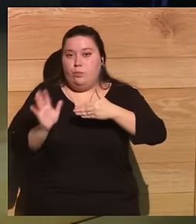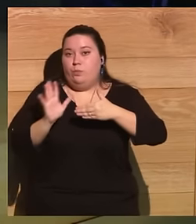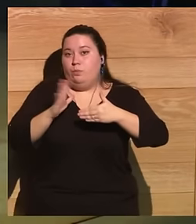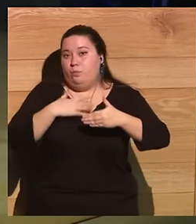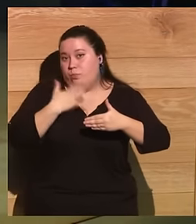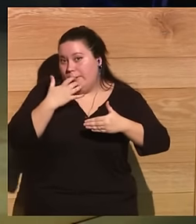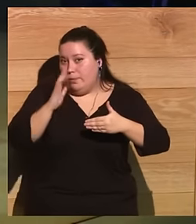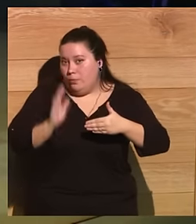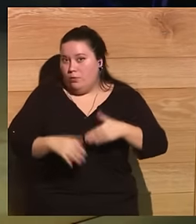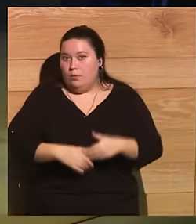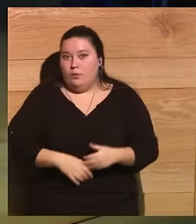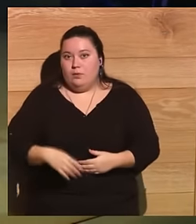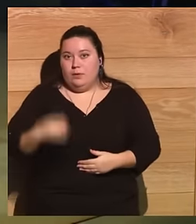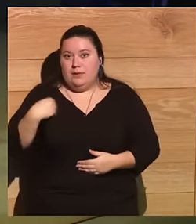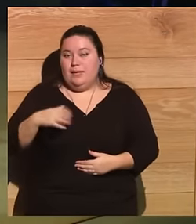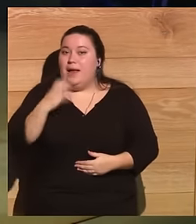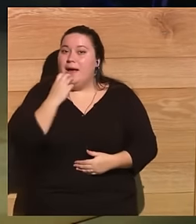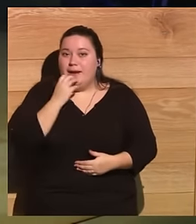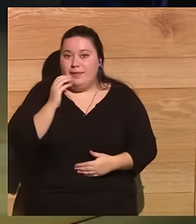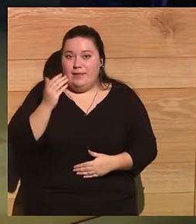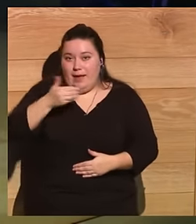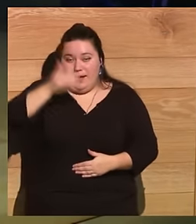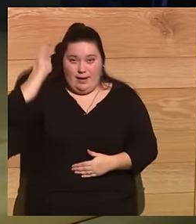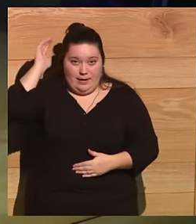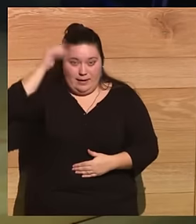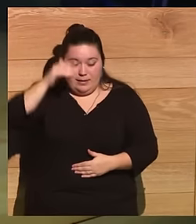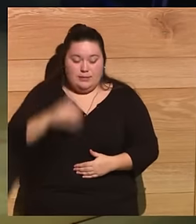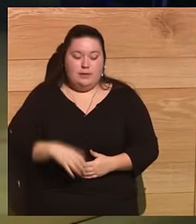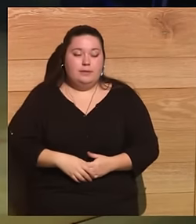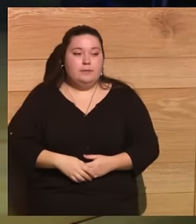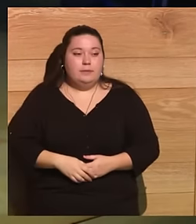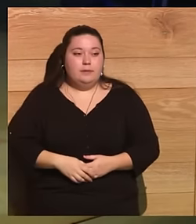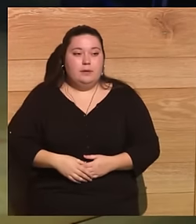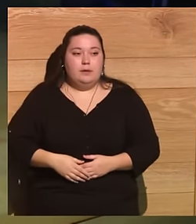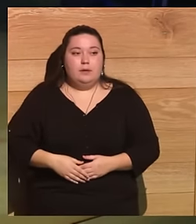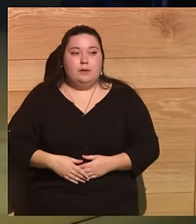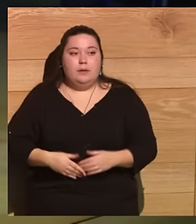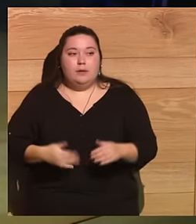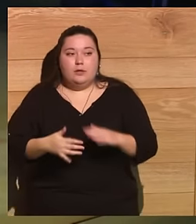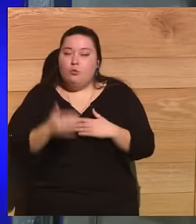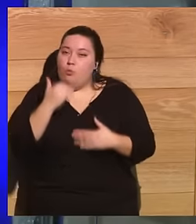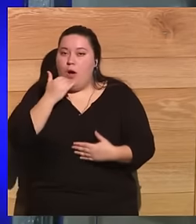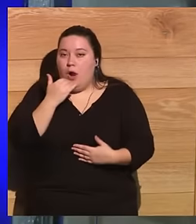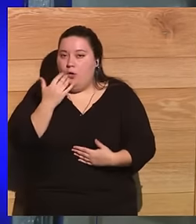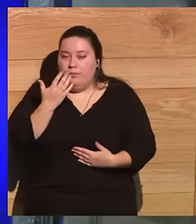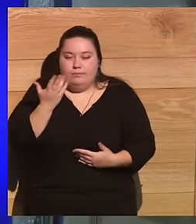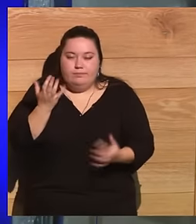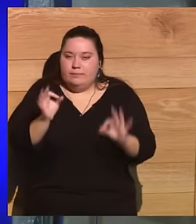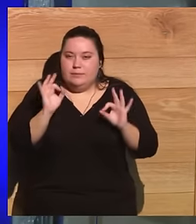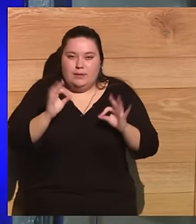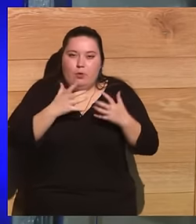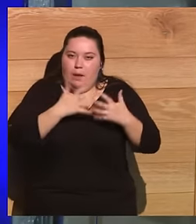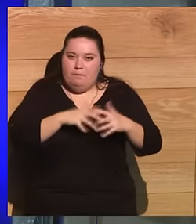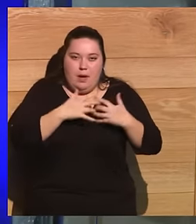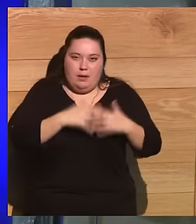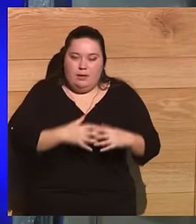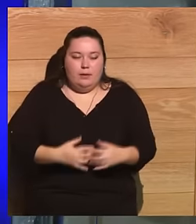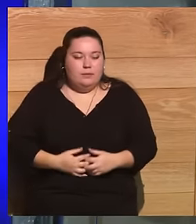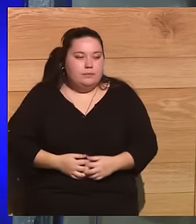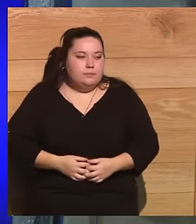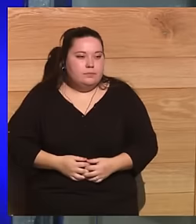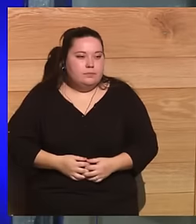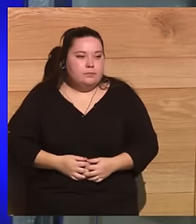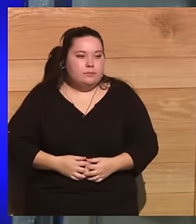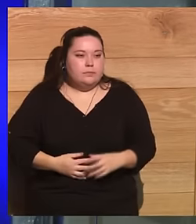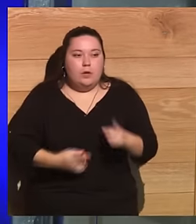siempre solían tener una máquina hidráulica o neumática. Esto era en el tiempo de Hipócrates, decía que había unos